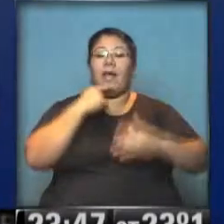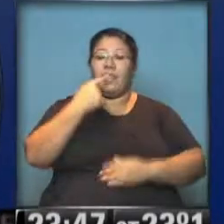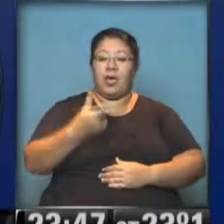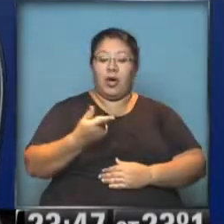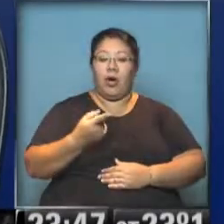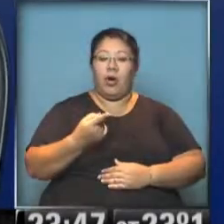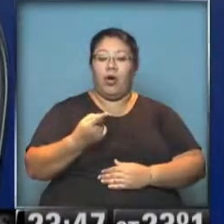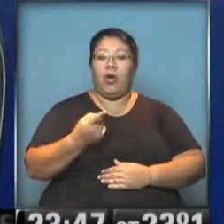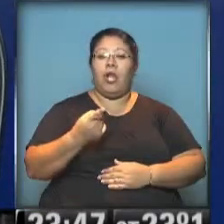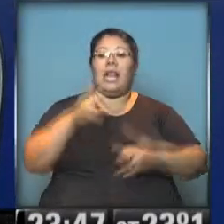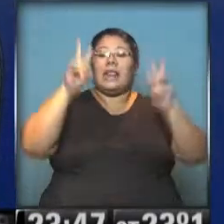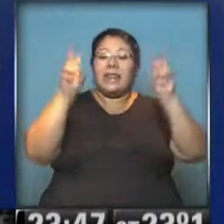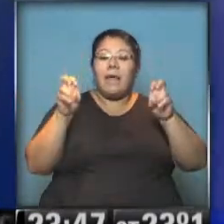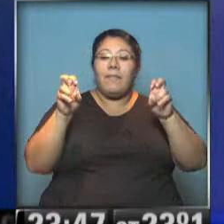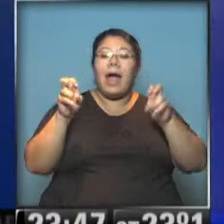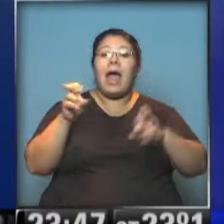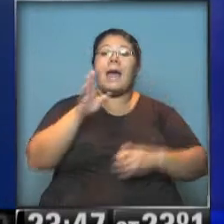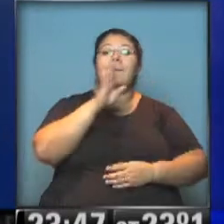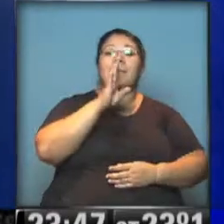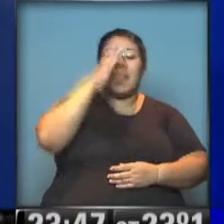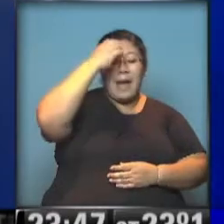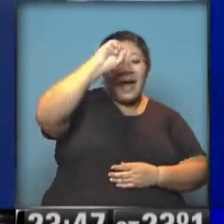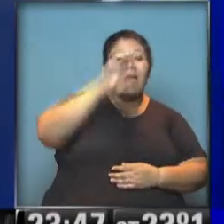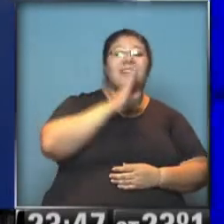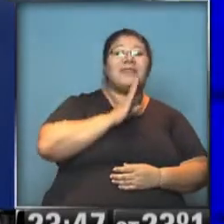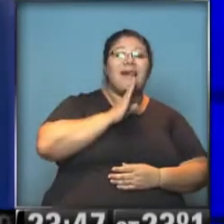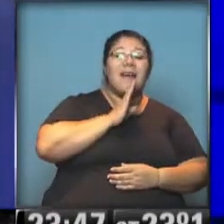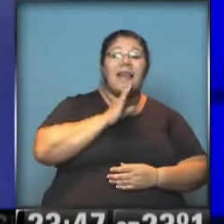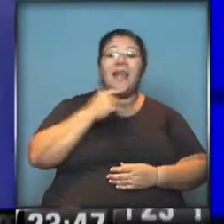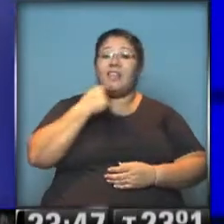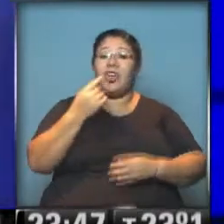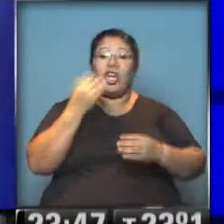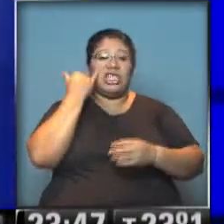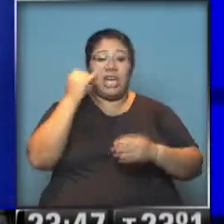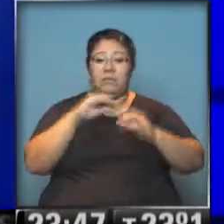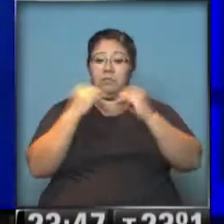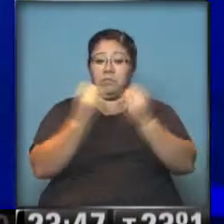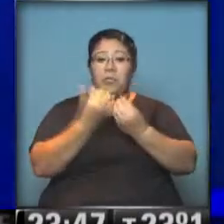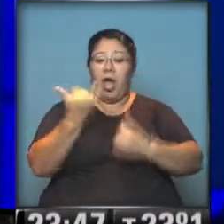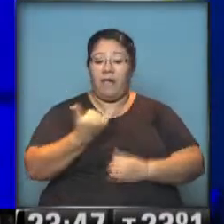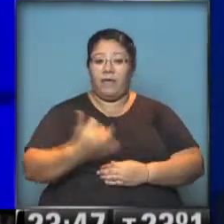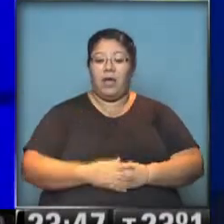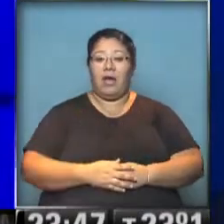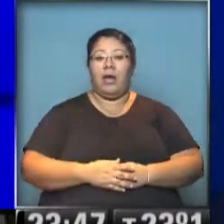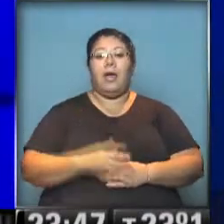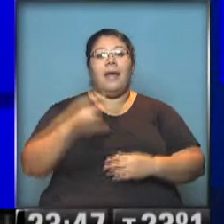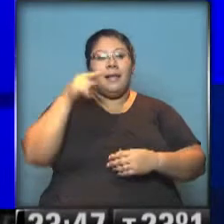atentado a la Embajada de Israel era cosa juzgada. Esto generó un intercambio de opiniones con el gobierno y también con los propios miembros de la Corte Suprema, que a